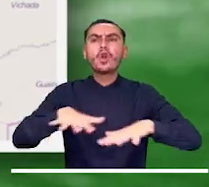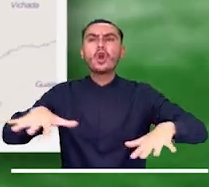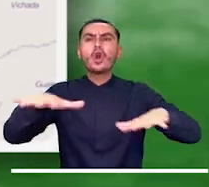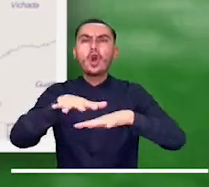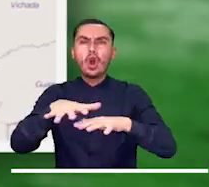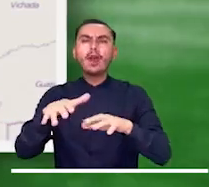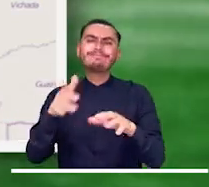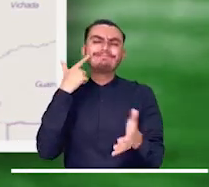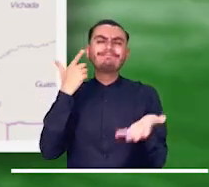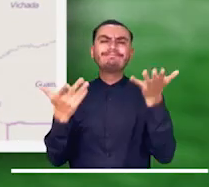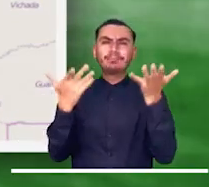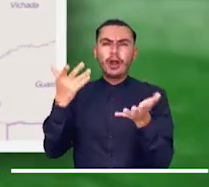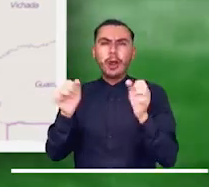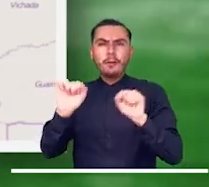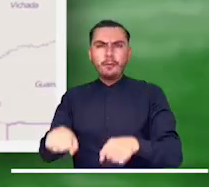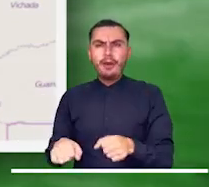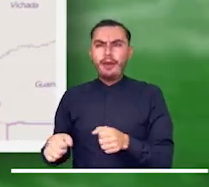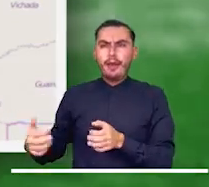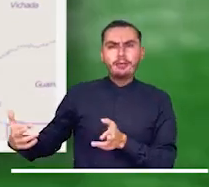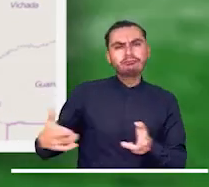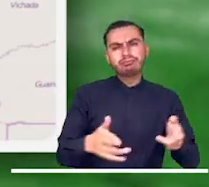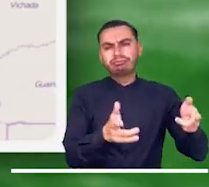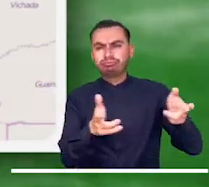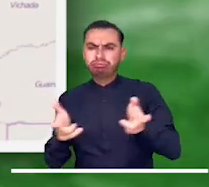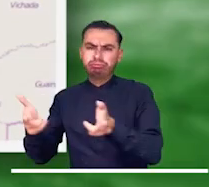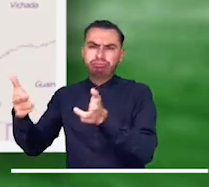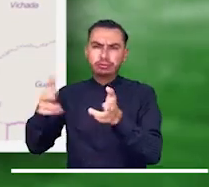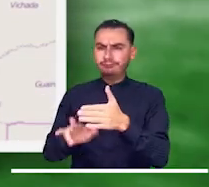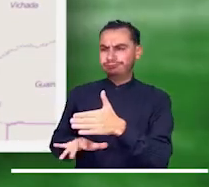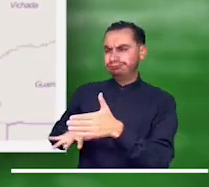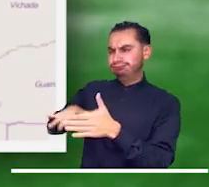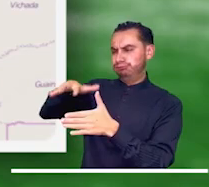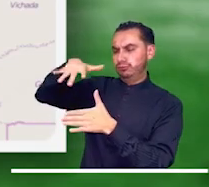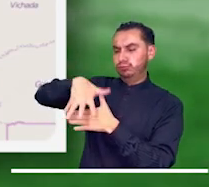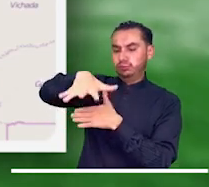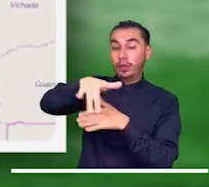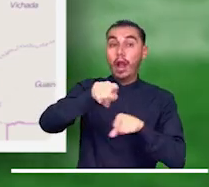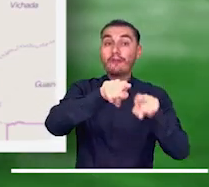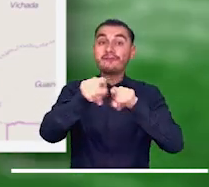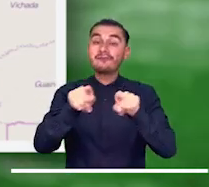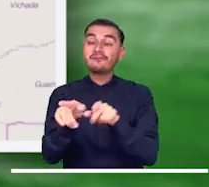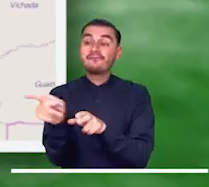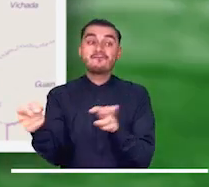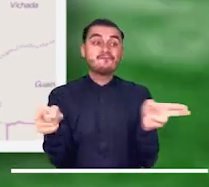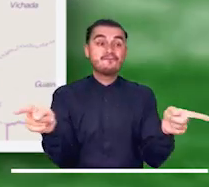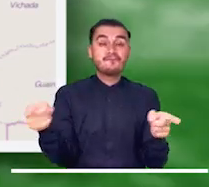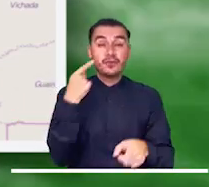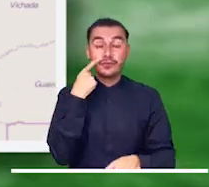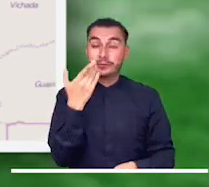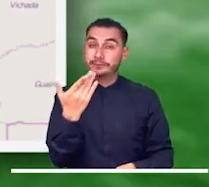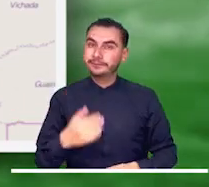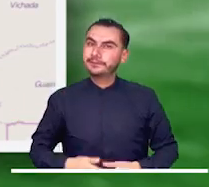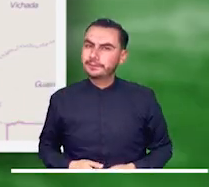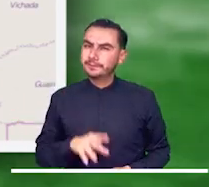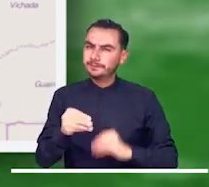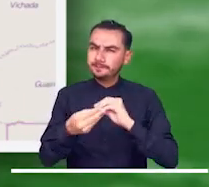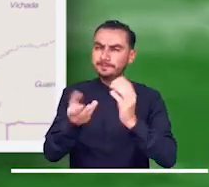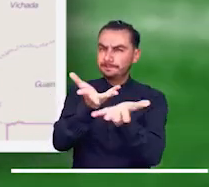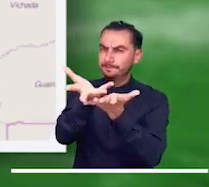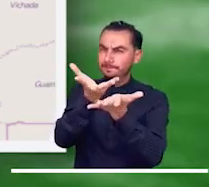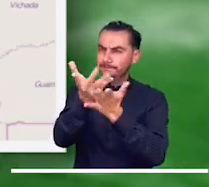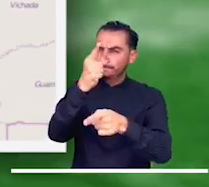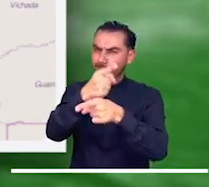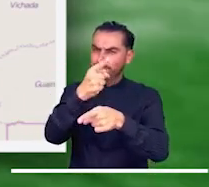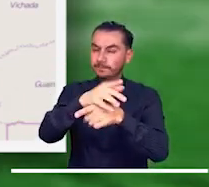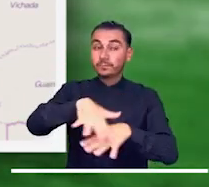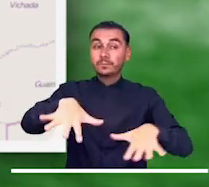activa la máxima alerta por probabilidad de crecientes en la cuenca del río Rosario y sus afluentes.